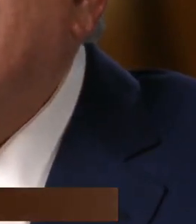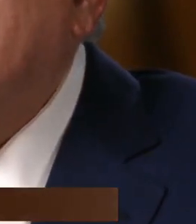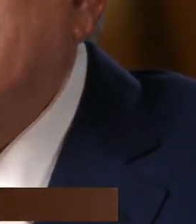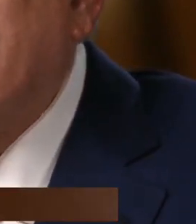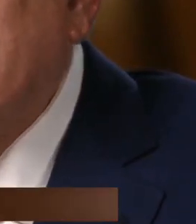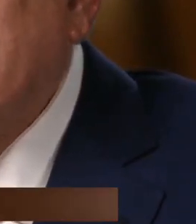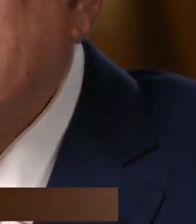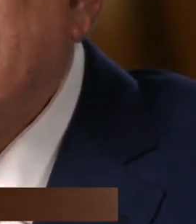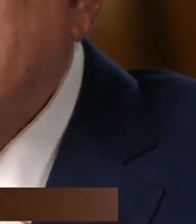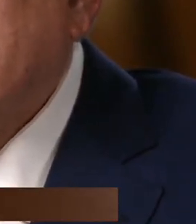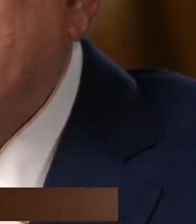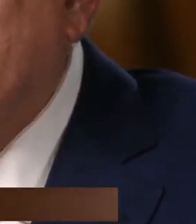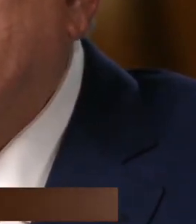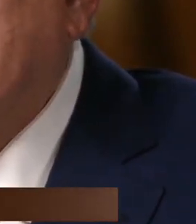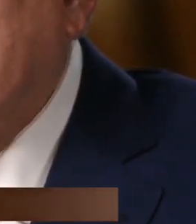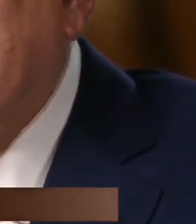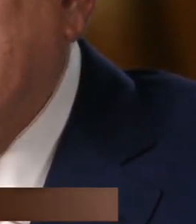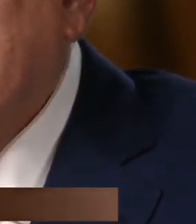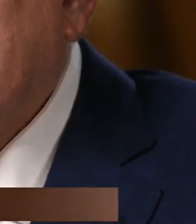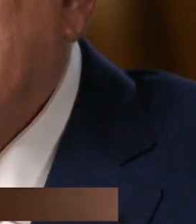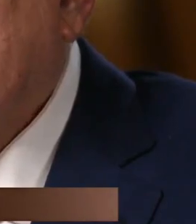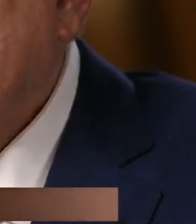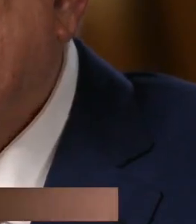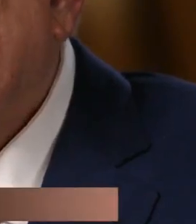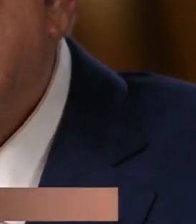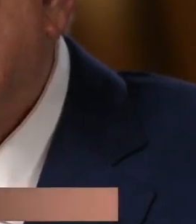necesitamos mutuamente.